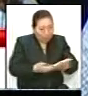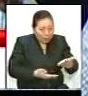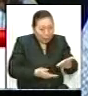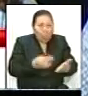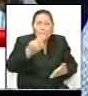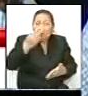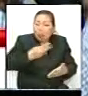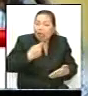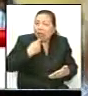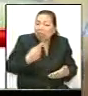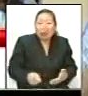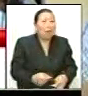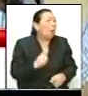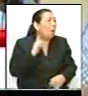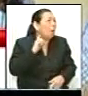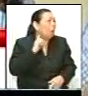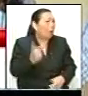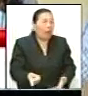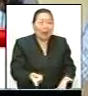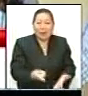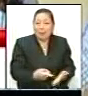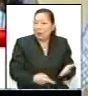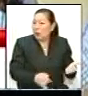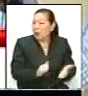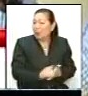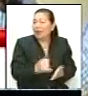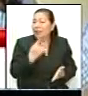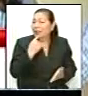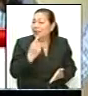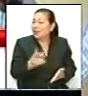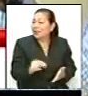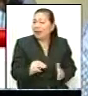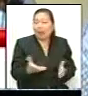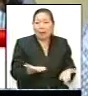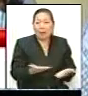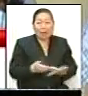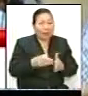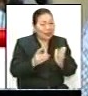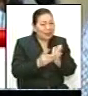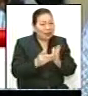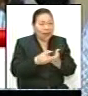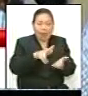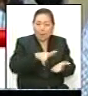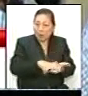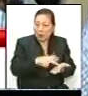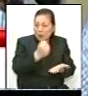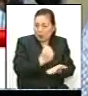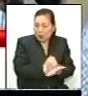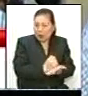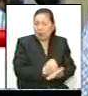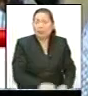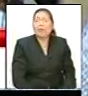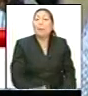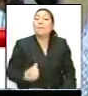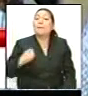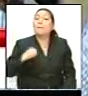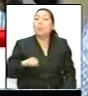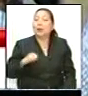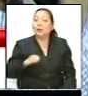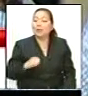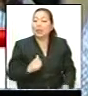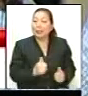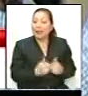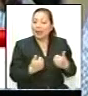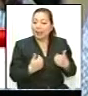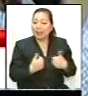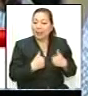centro histórico y otras, y por el otro lado señala que en base al dictamen aprobado por la Comisión Técnica Municipal,